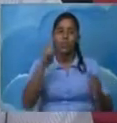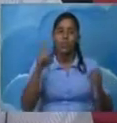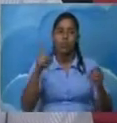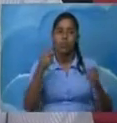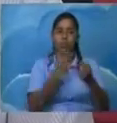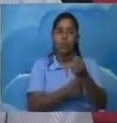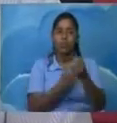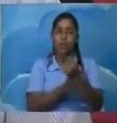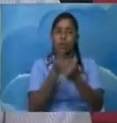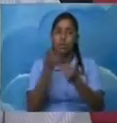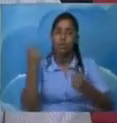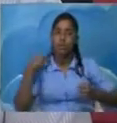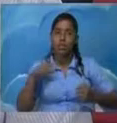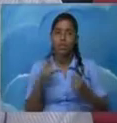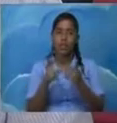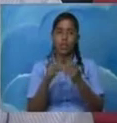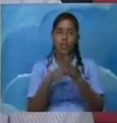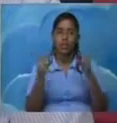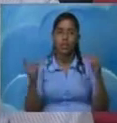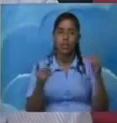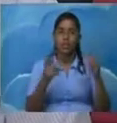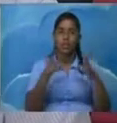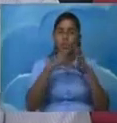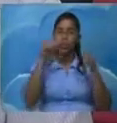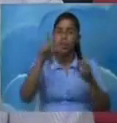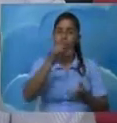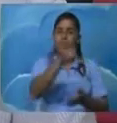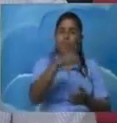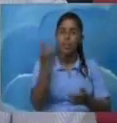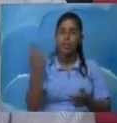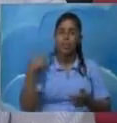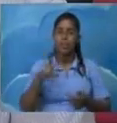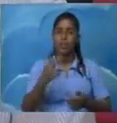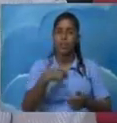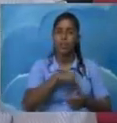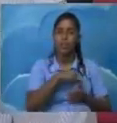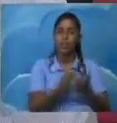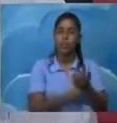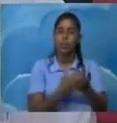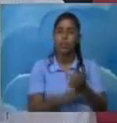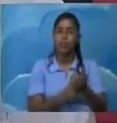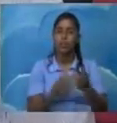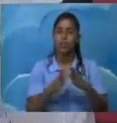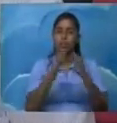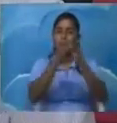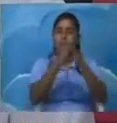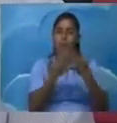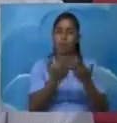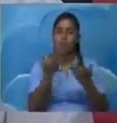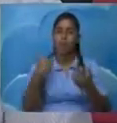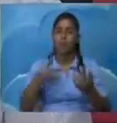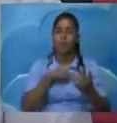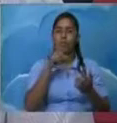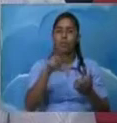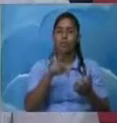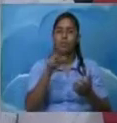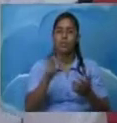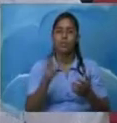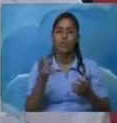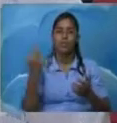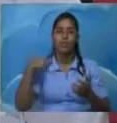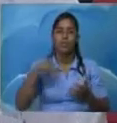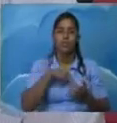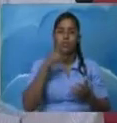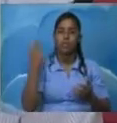que darse cuenta la necesidad que tiene nuestro hermano y lo que la palabra nos enseña. Nosotros tenemos allá en